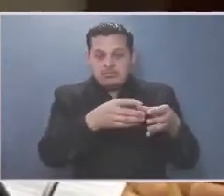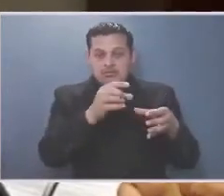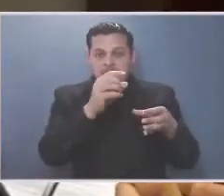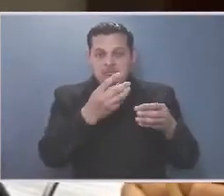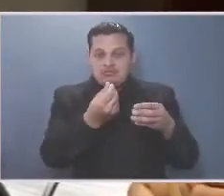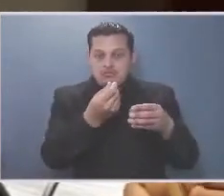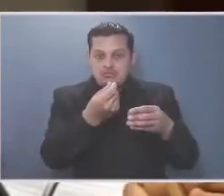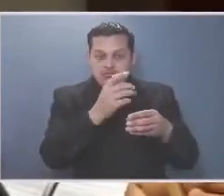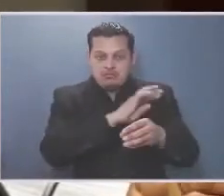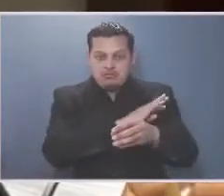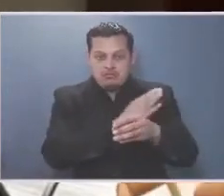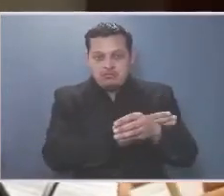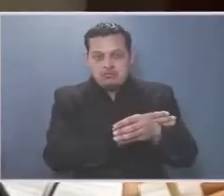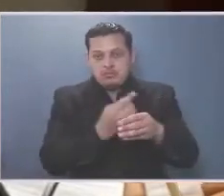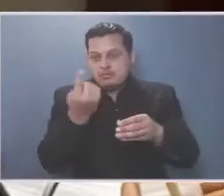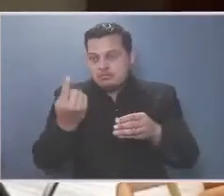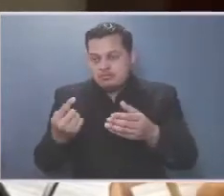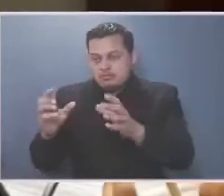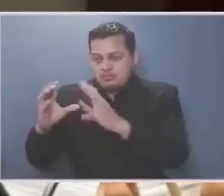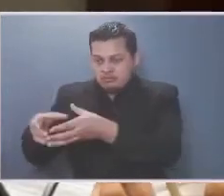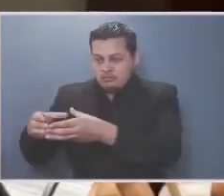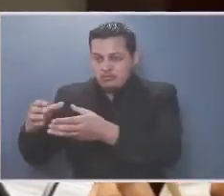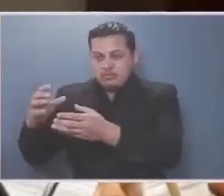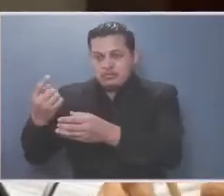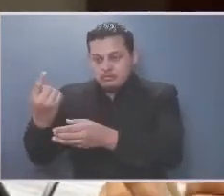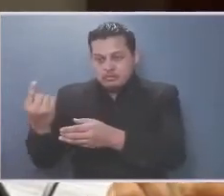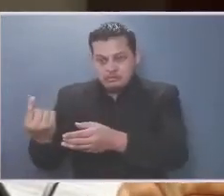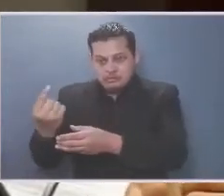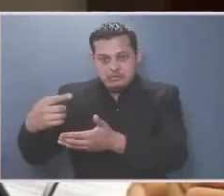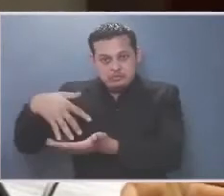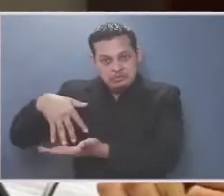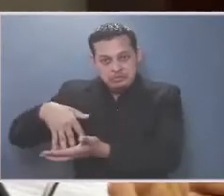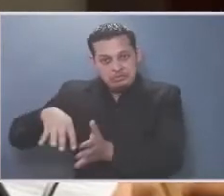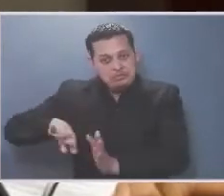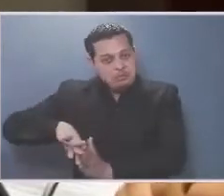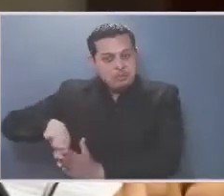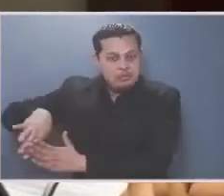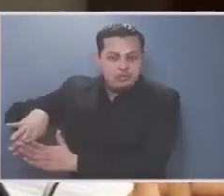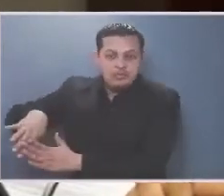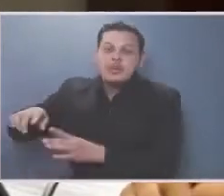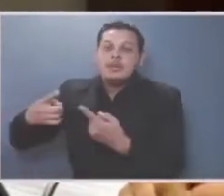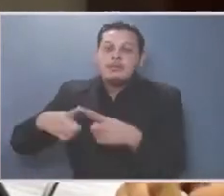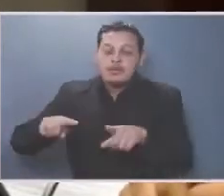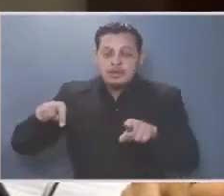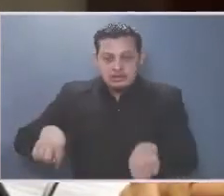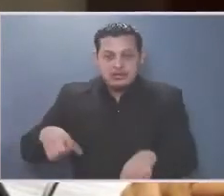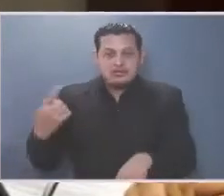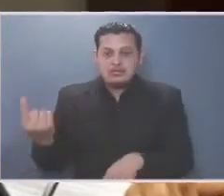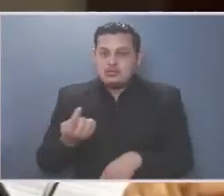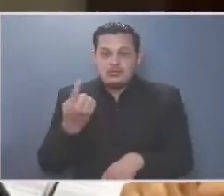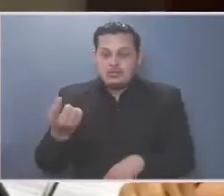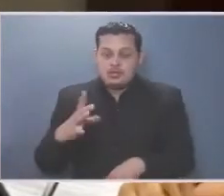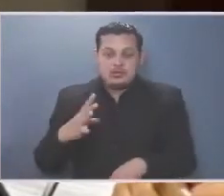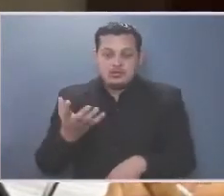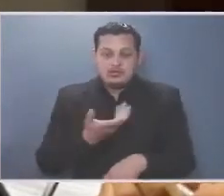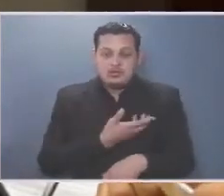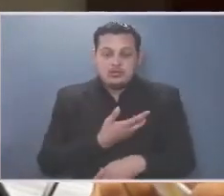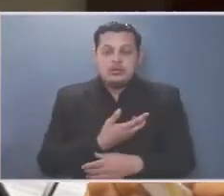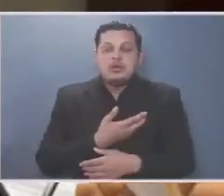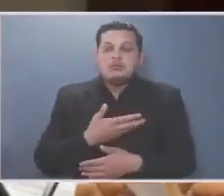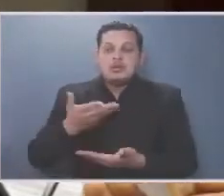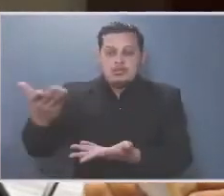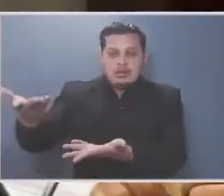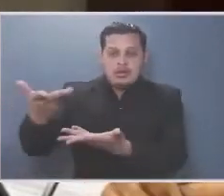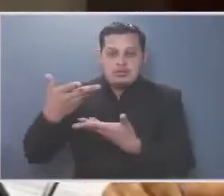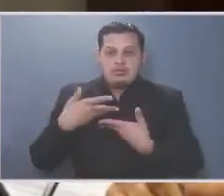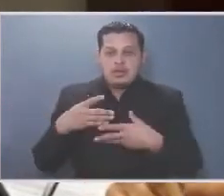aquí el único la única dádiva que vamos a recibir es el cariño y el amor del pueblo salvadoreño así